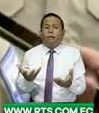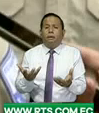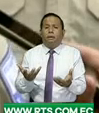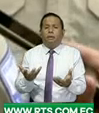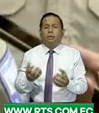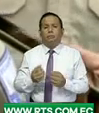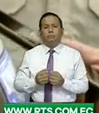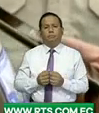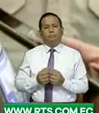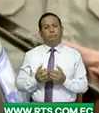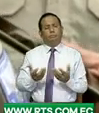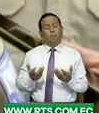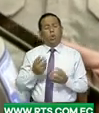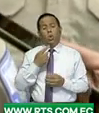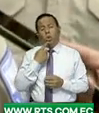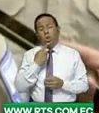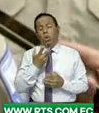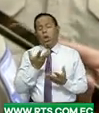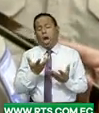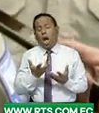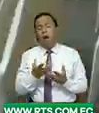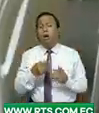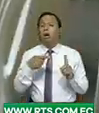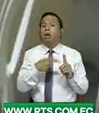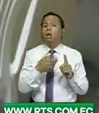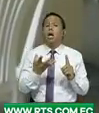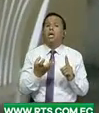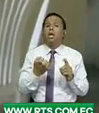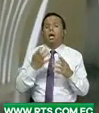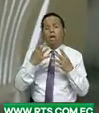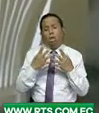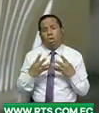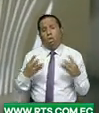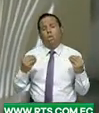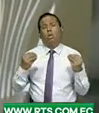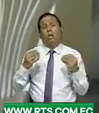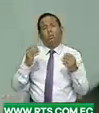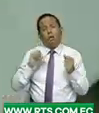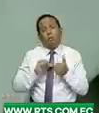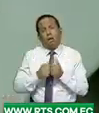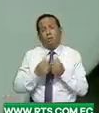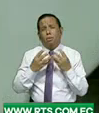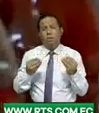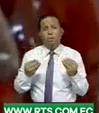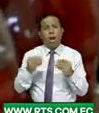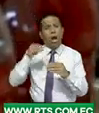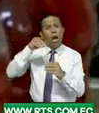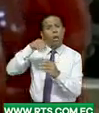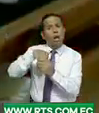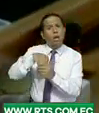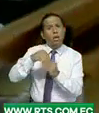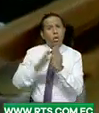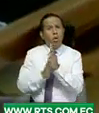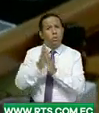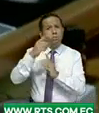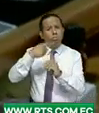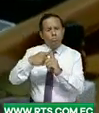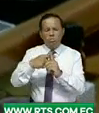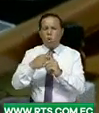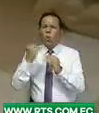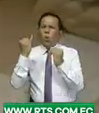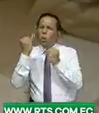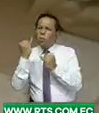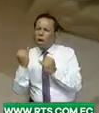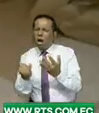este supuesto centro espiritual. Al interior de la iglesia, sillas, pócimas, esencias, imágenes y un cubículo